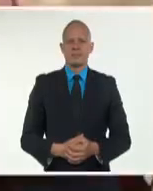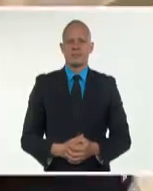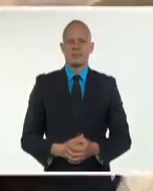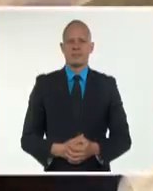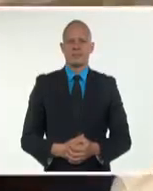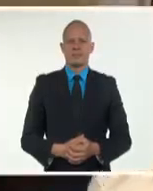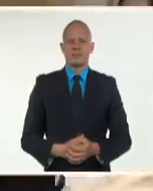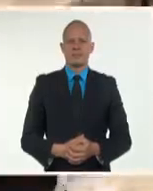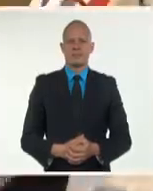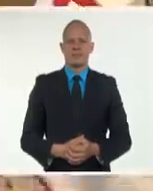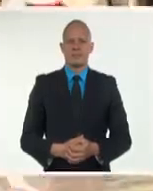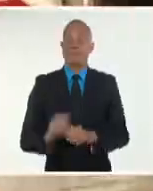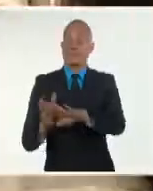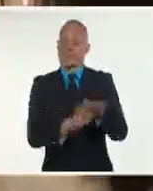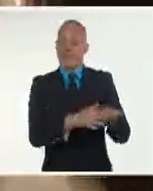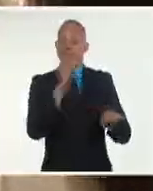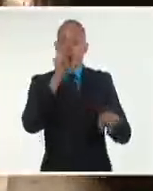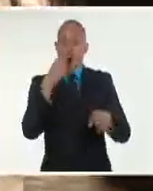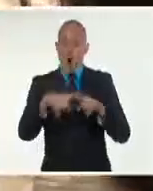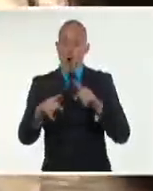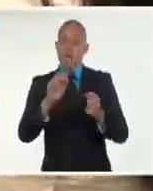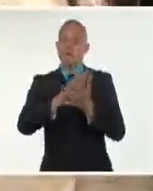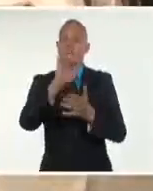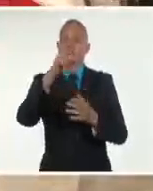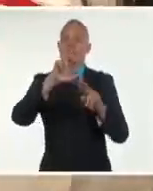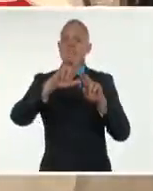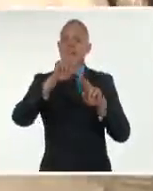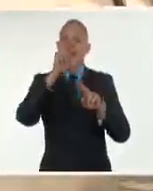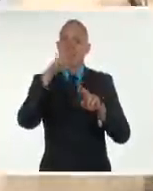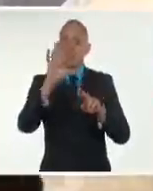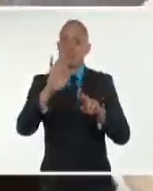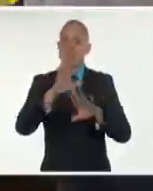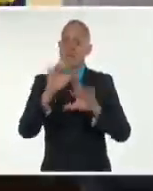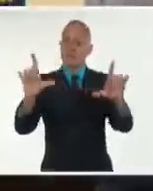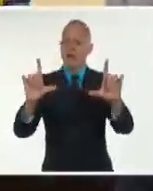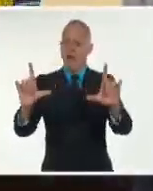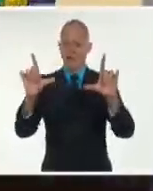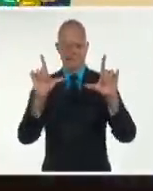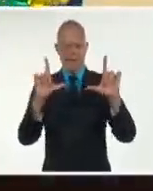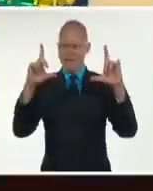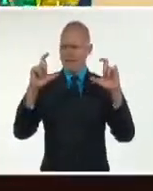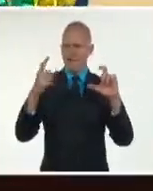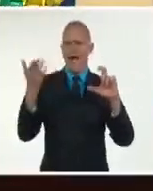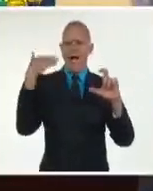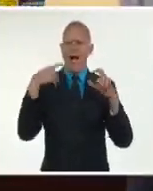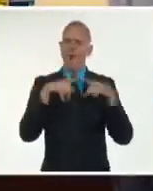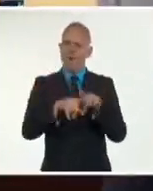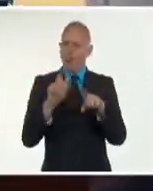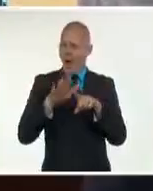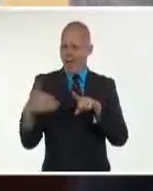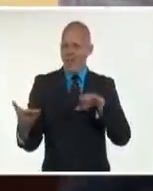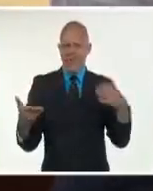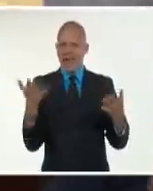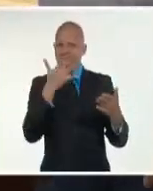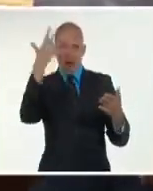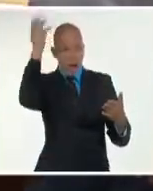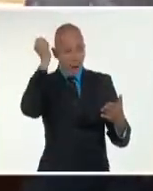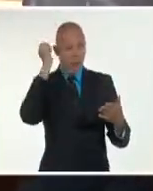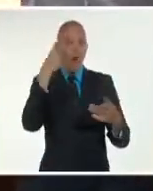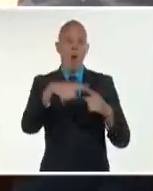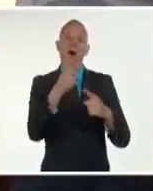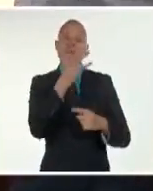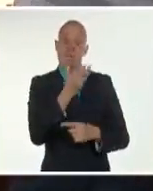Por su parte, José Ramón Machado Ventura recibió un cuadro con imágenes suyas junto a Fidel y Raúl y un álbum con una selección de